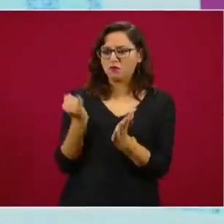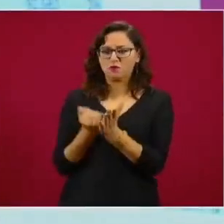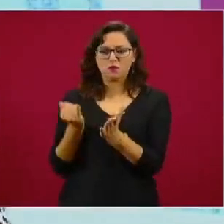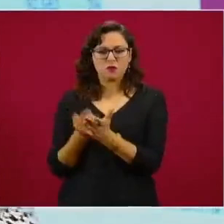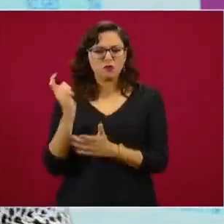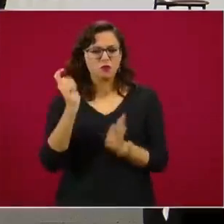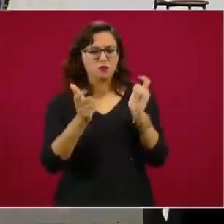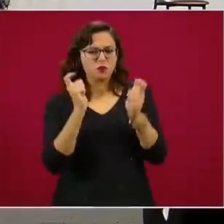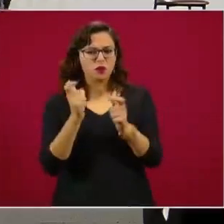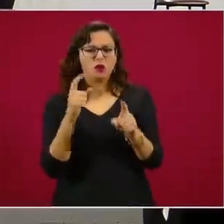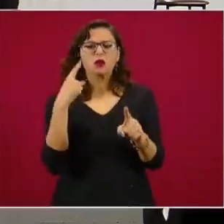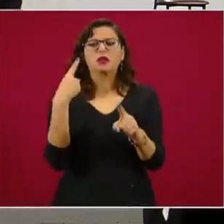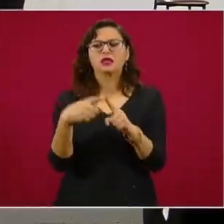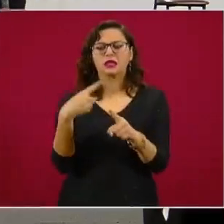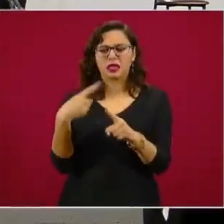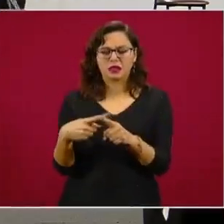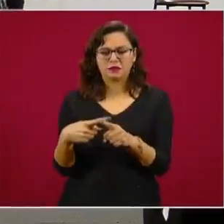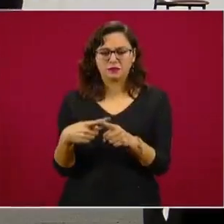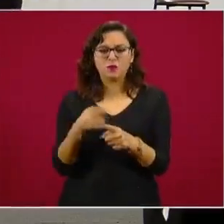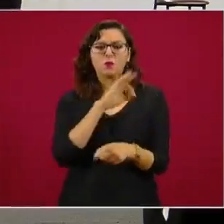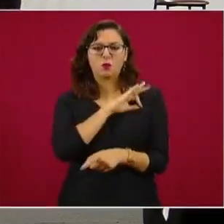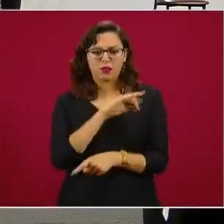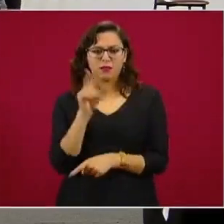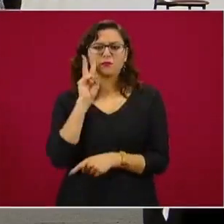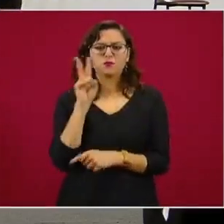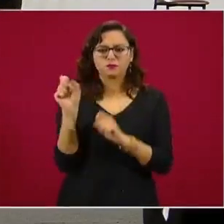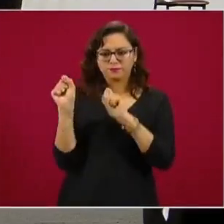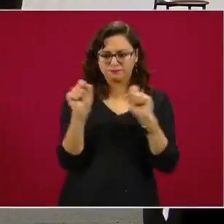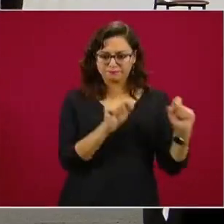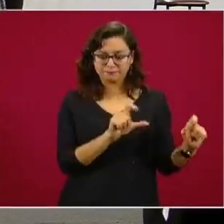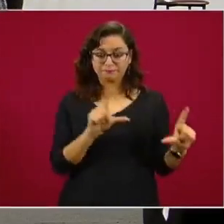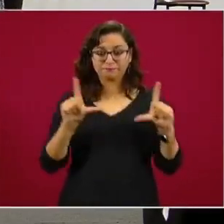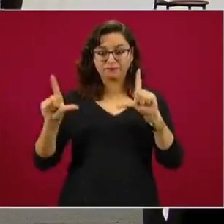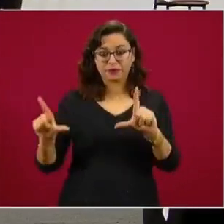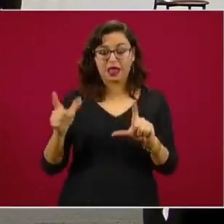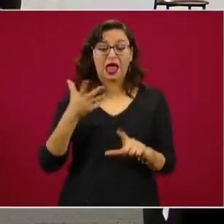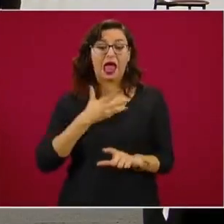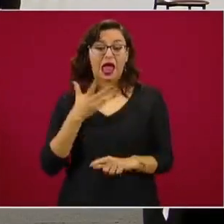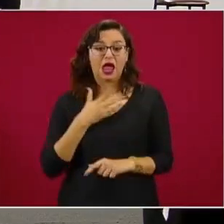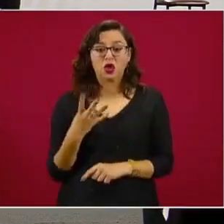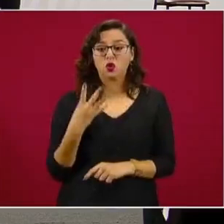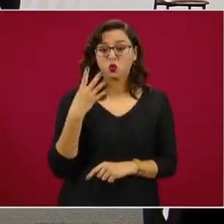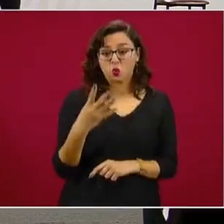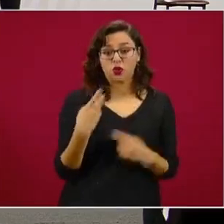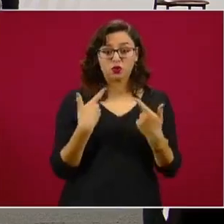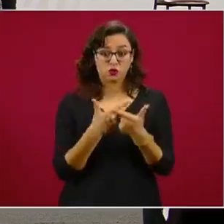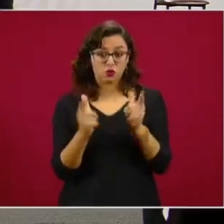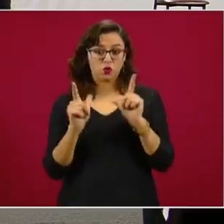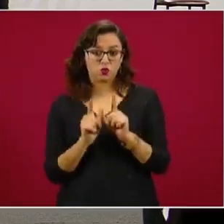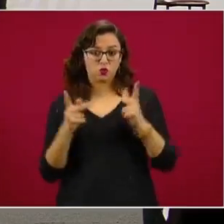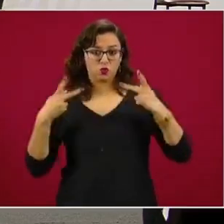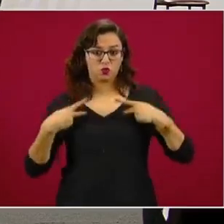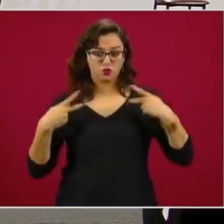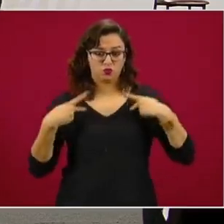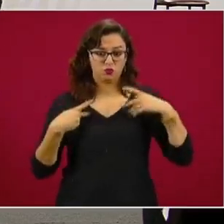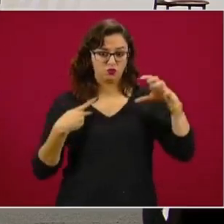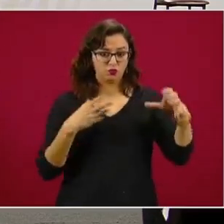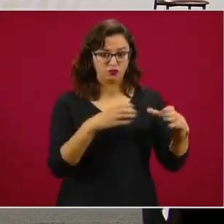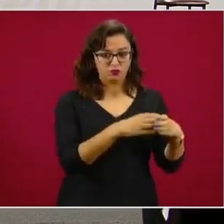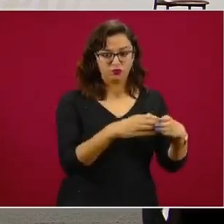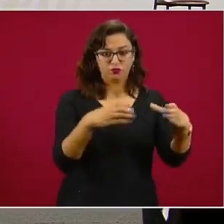recaudación. Si vemos la gráfica, tenemos 4 grupos de personas que son, uno, los